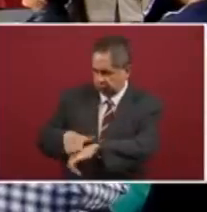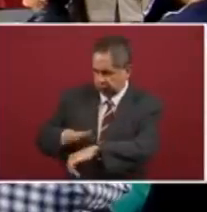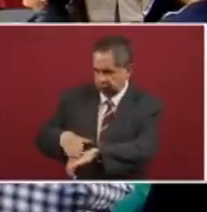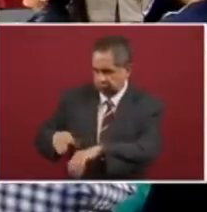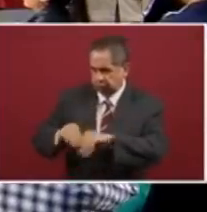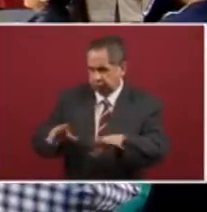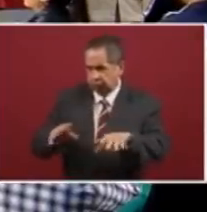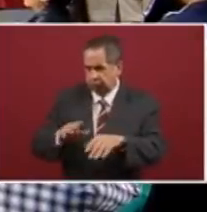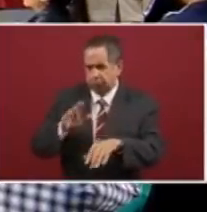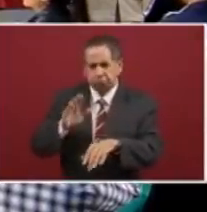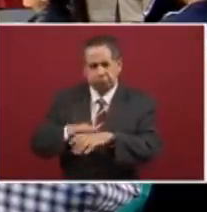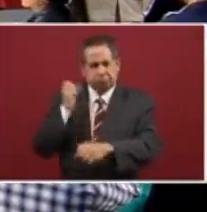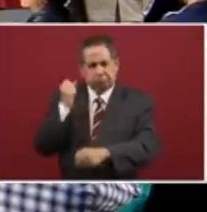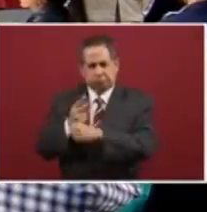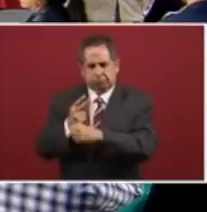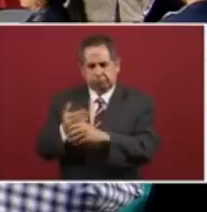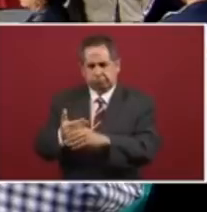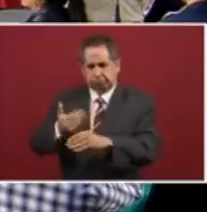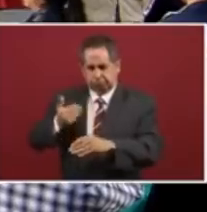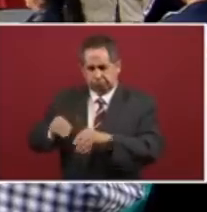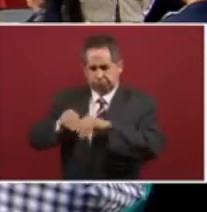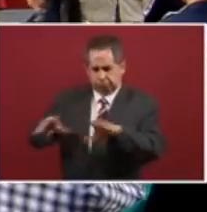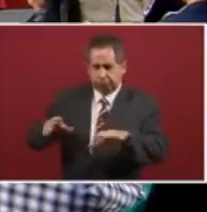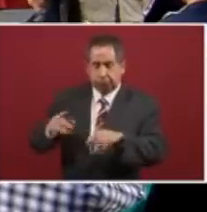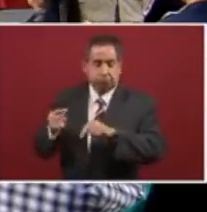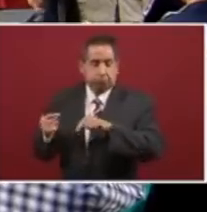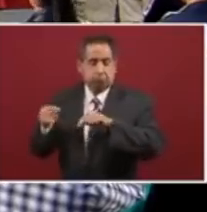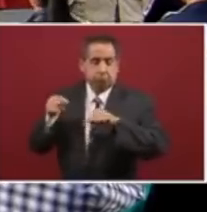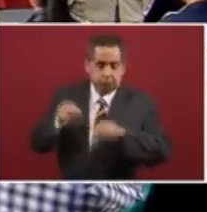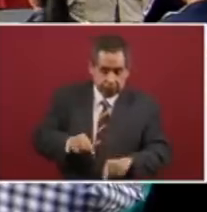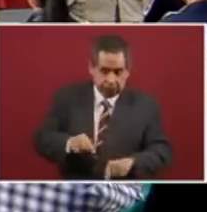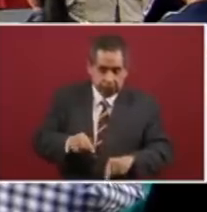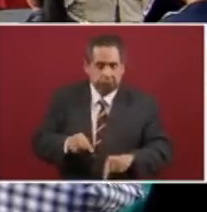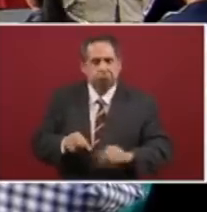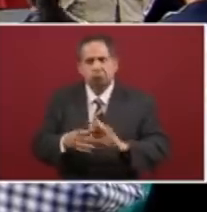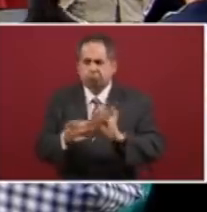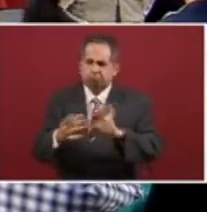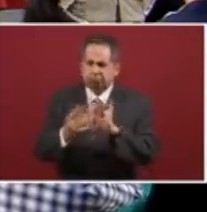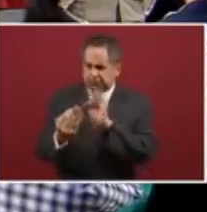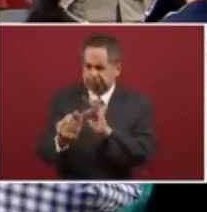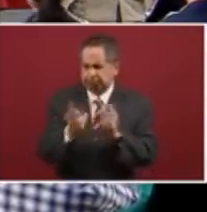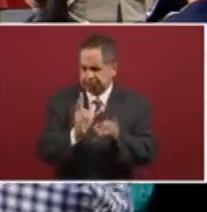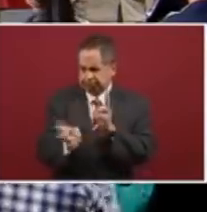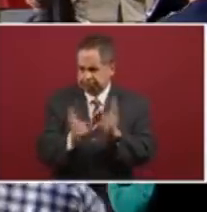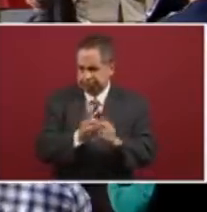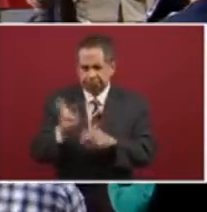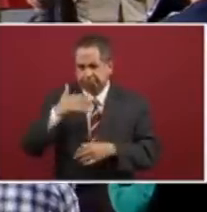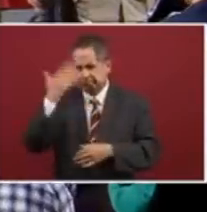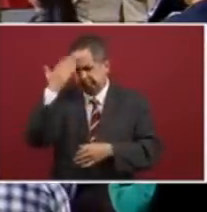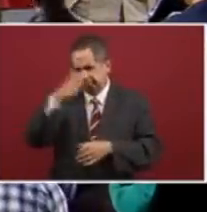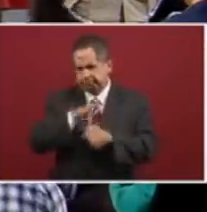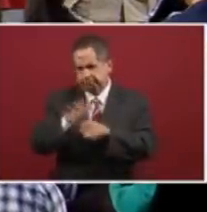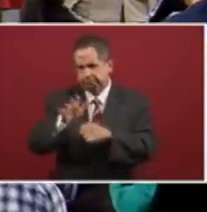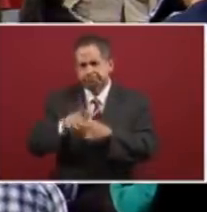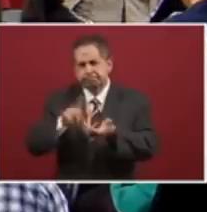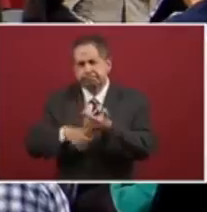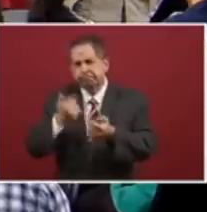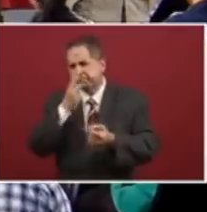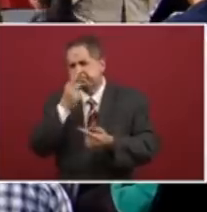desde más temprano y ya para cuando entremos nosotros ya sepamos qué